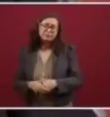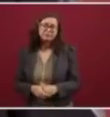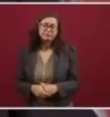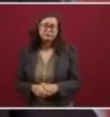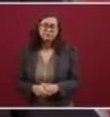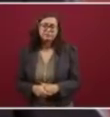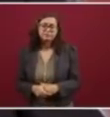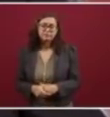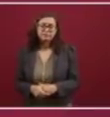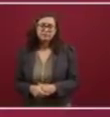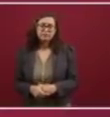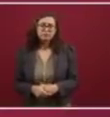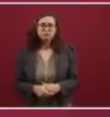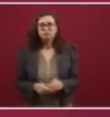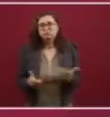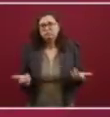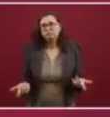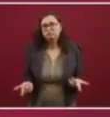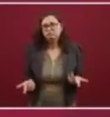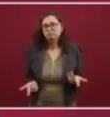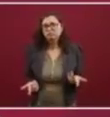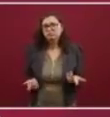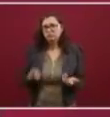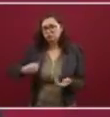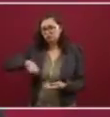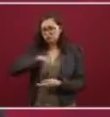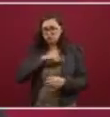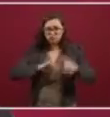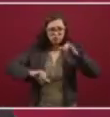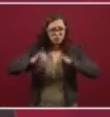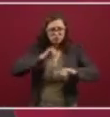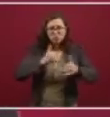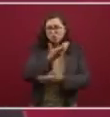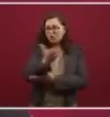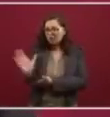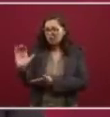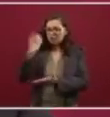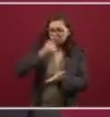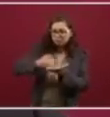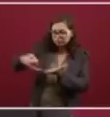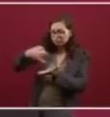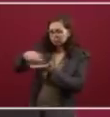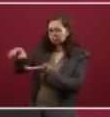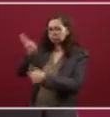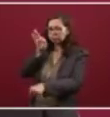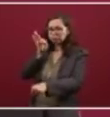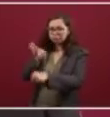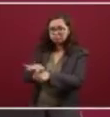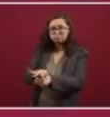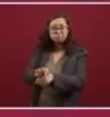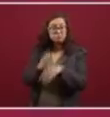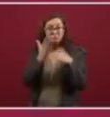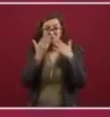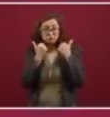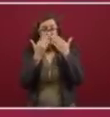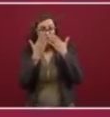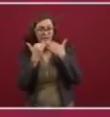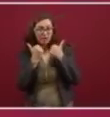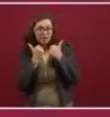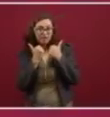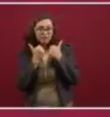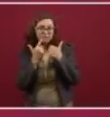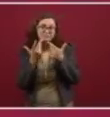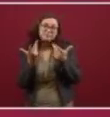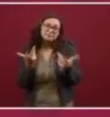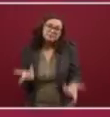si no tenemos los fertilizantes, tampoco podemos aspirar a la